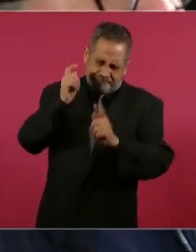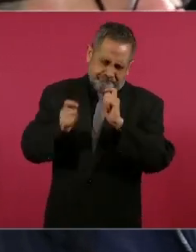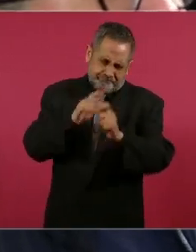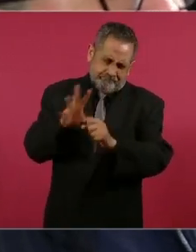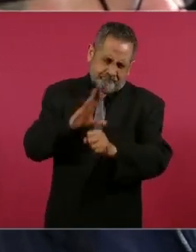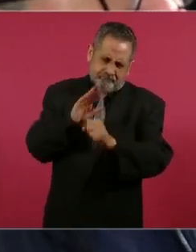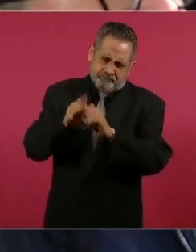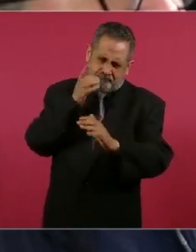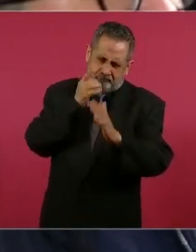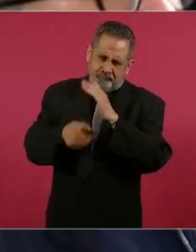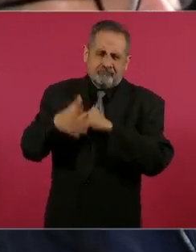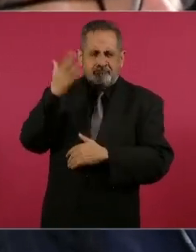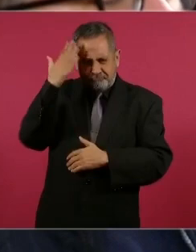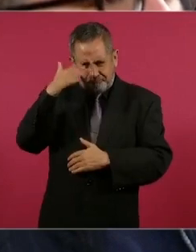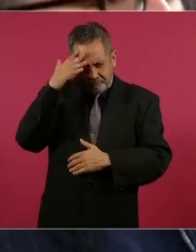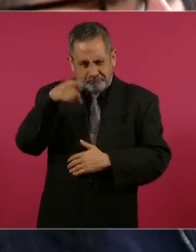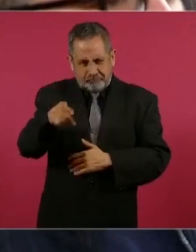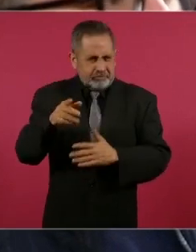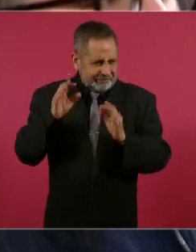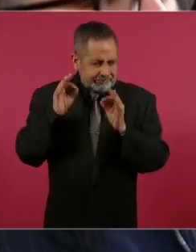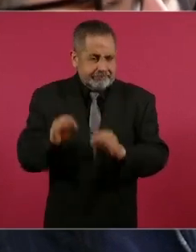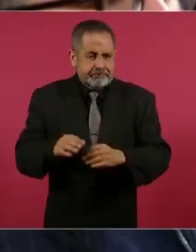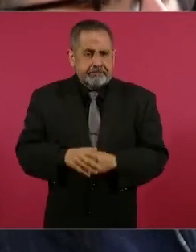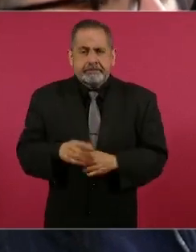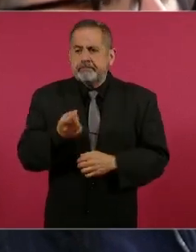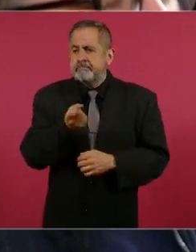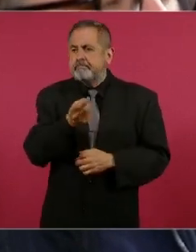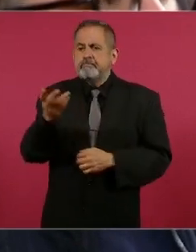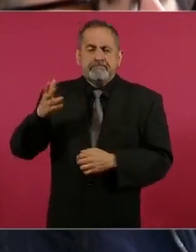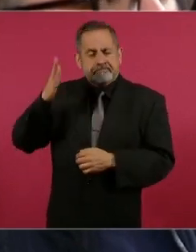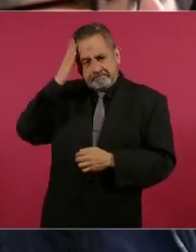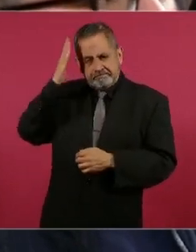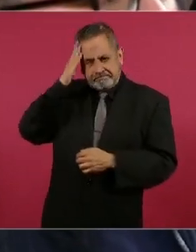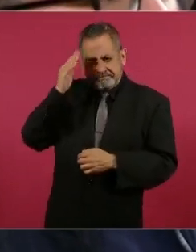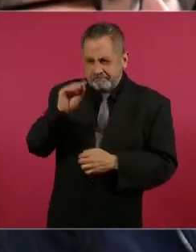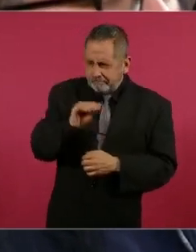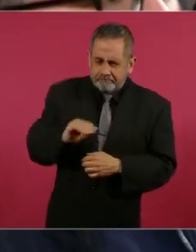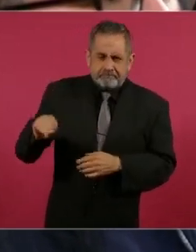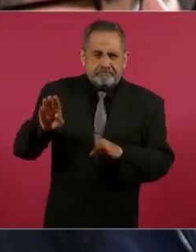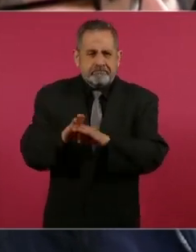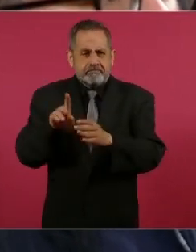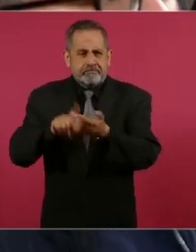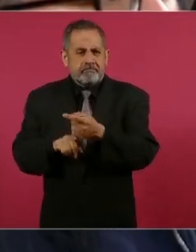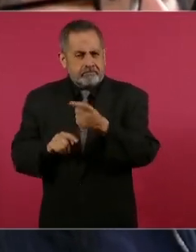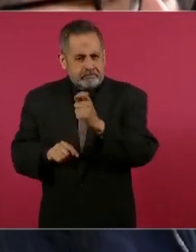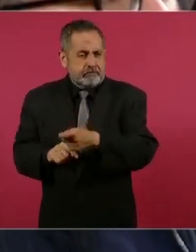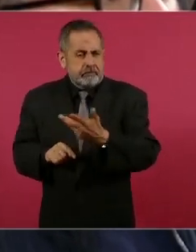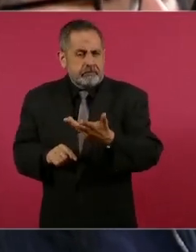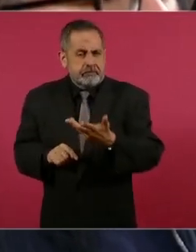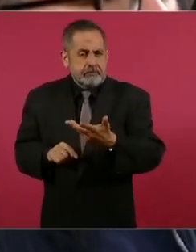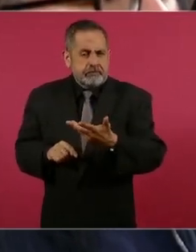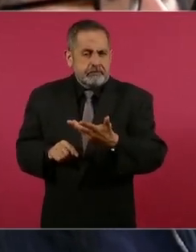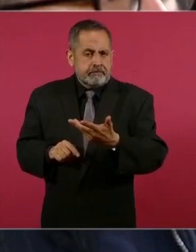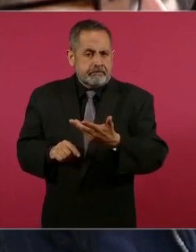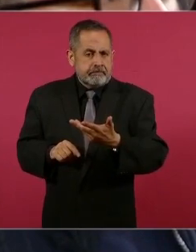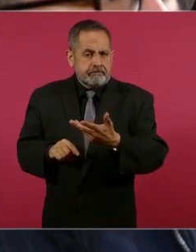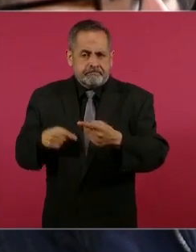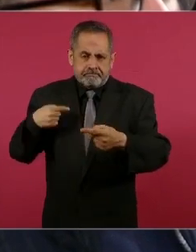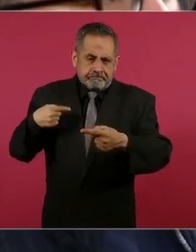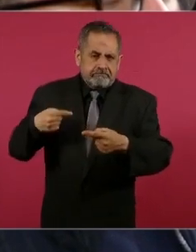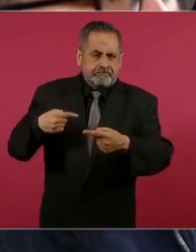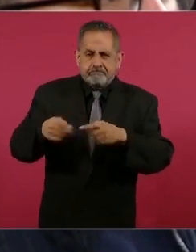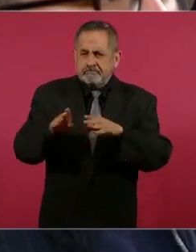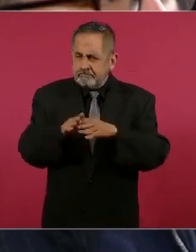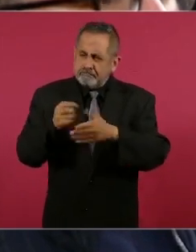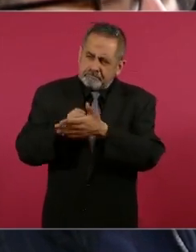igual que usted, todo el movimiento, los auténticos liderazgos, los que no son tan liderazgos, pero que llegaron en la última parte